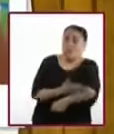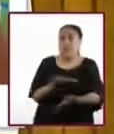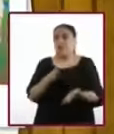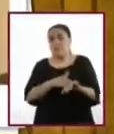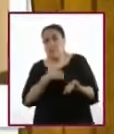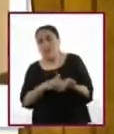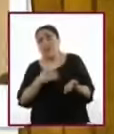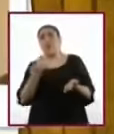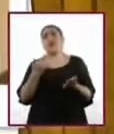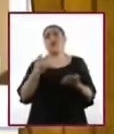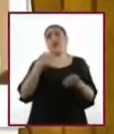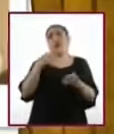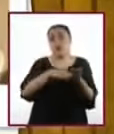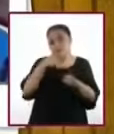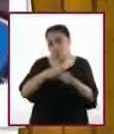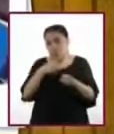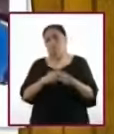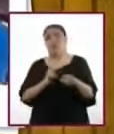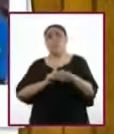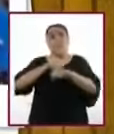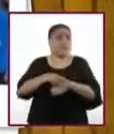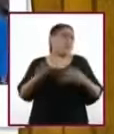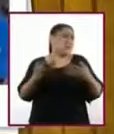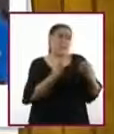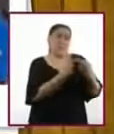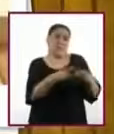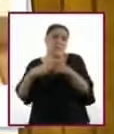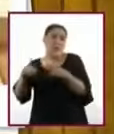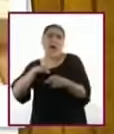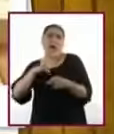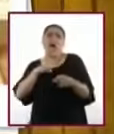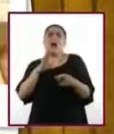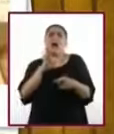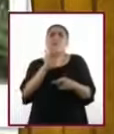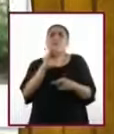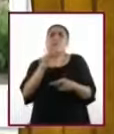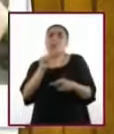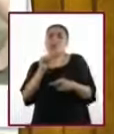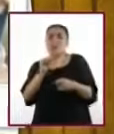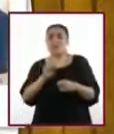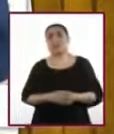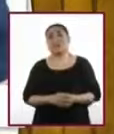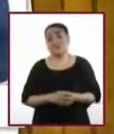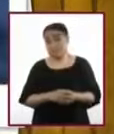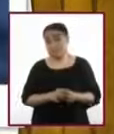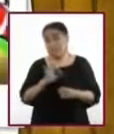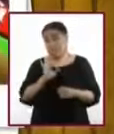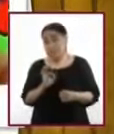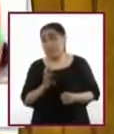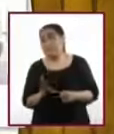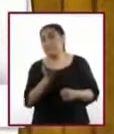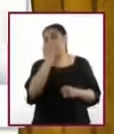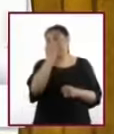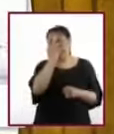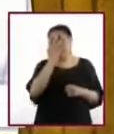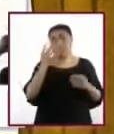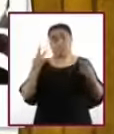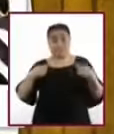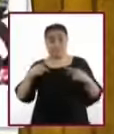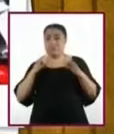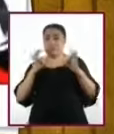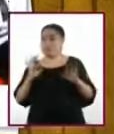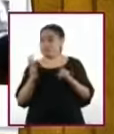papel, cartón, cuero y de una gran variedad de fibras naturales. En conjunto, seres vivos e inmateriales dan